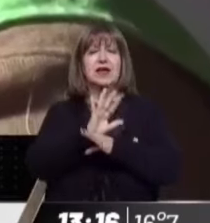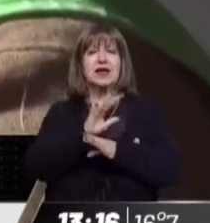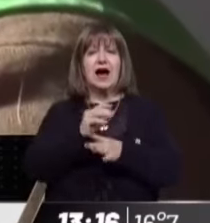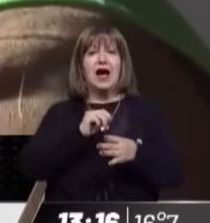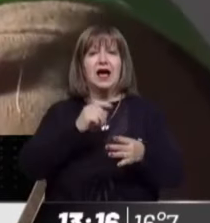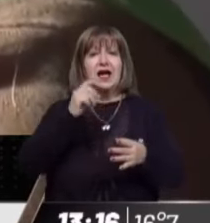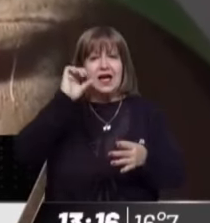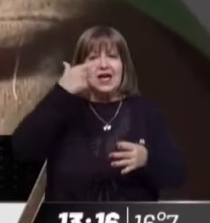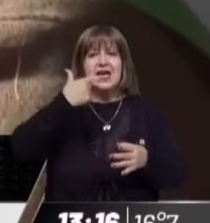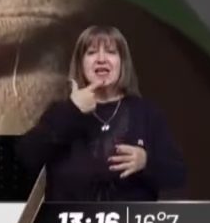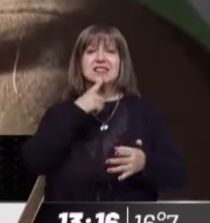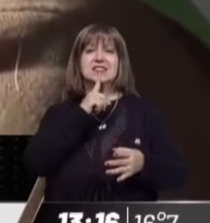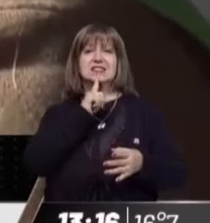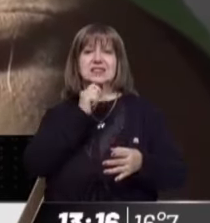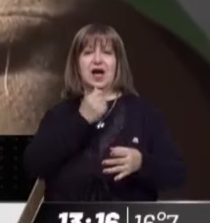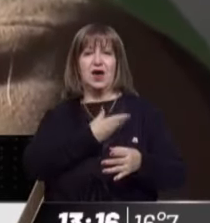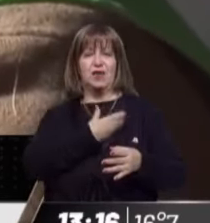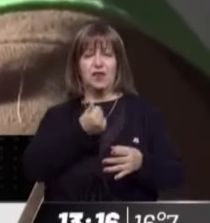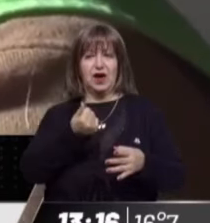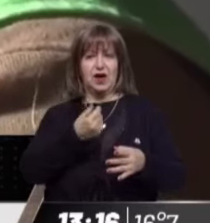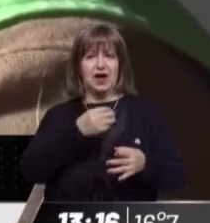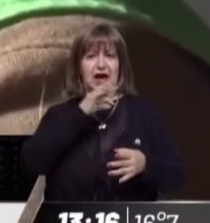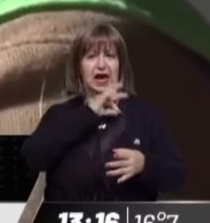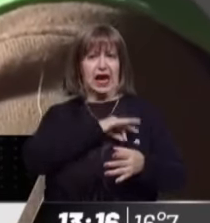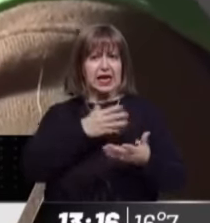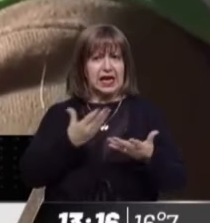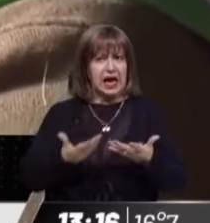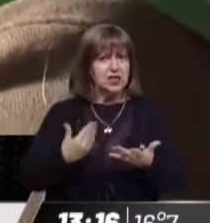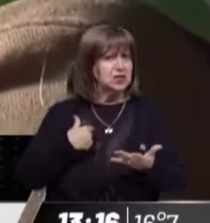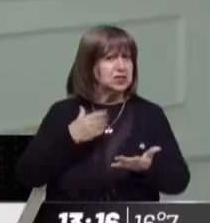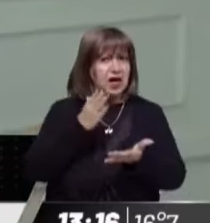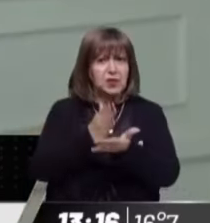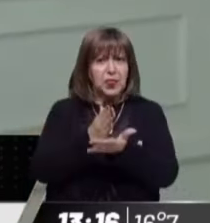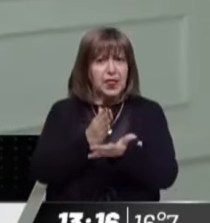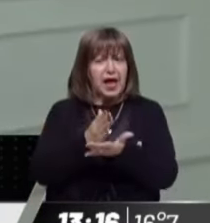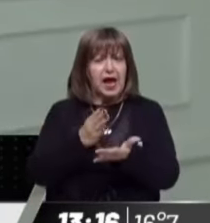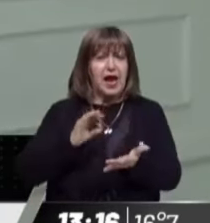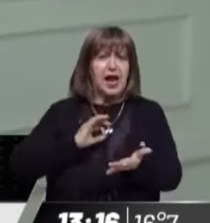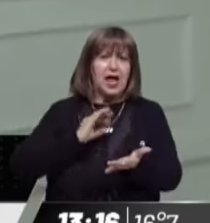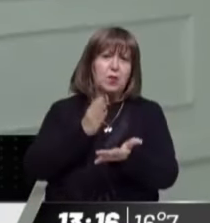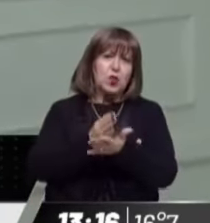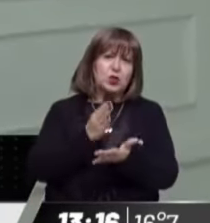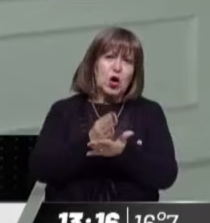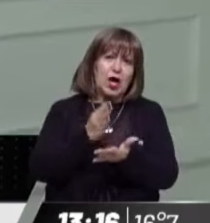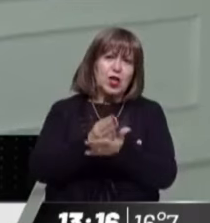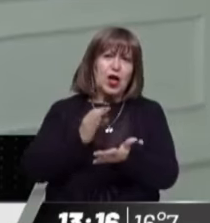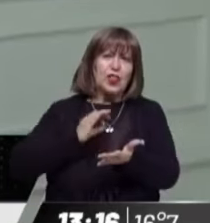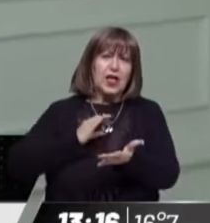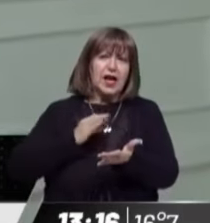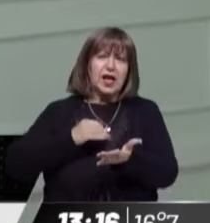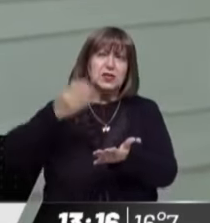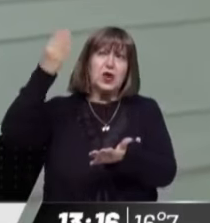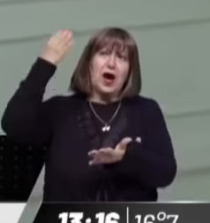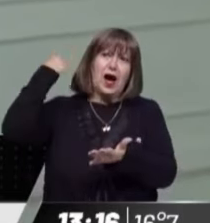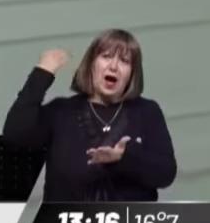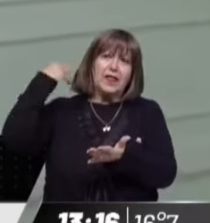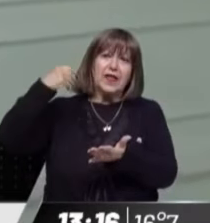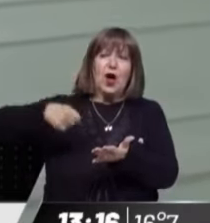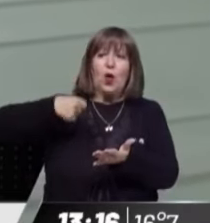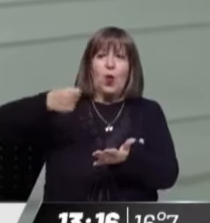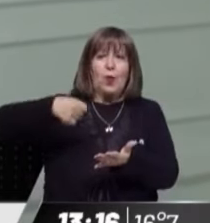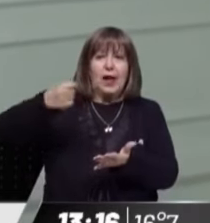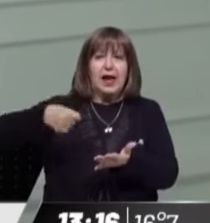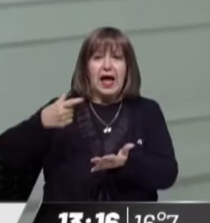es una compensación al trabajador, es un derecho que se lo ganaron hace muchos años, que lo ganaron nuestros jubilados que están tan